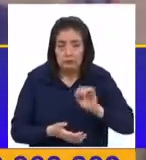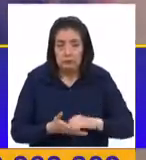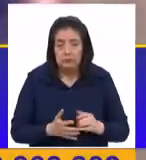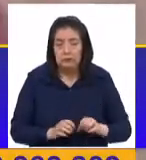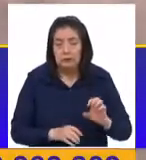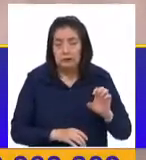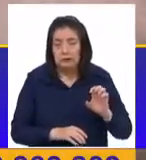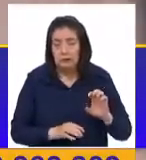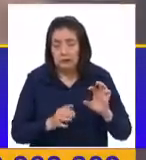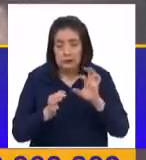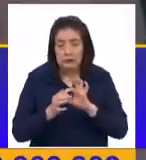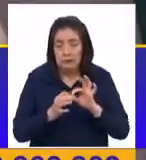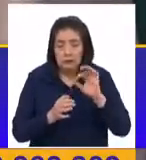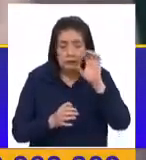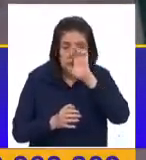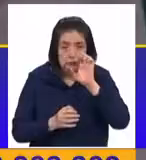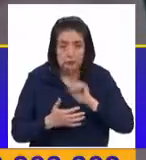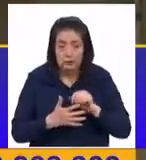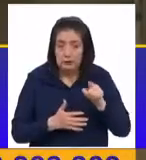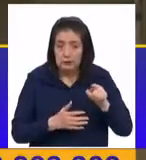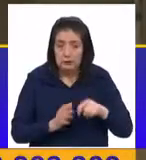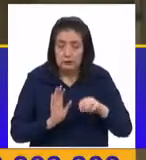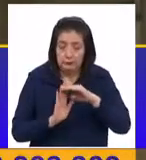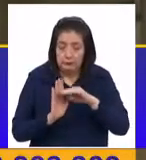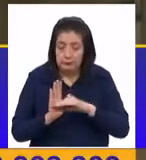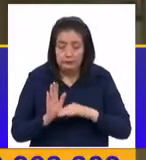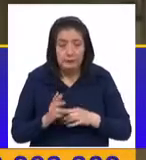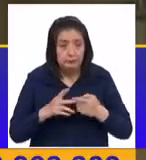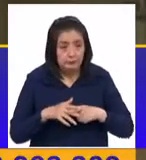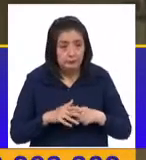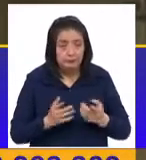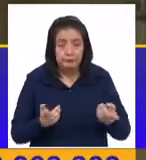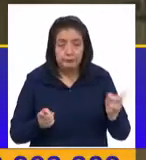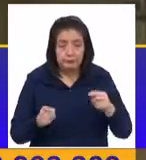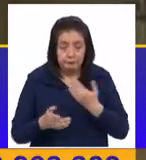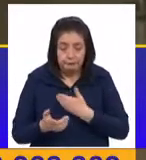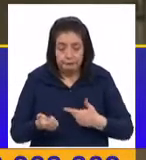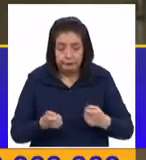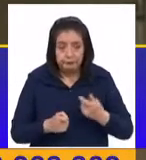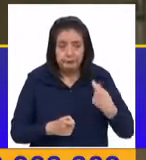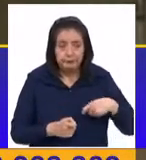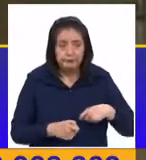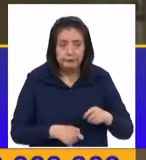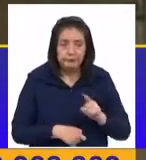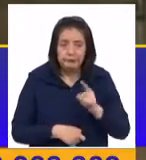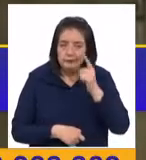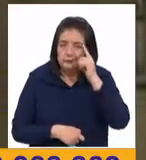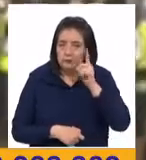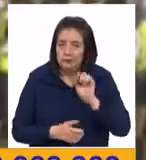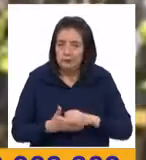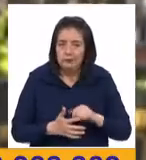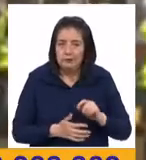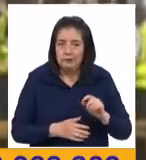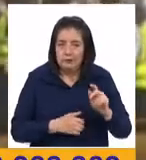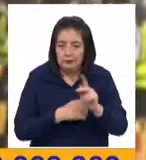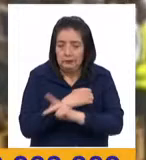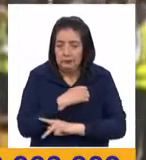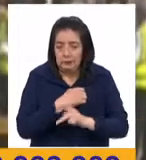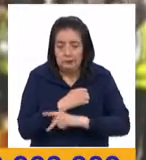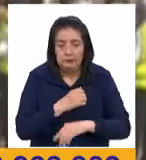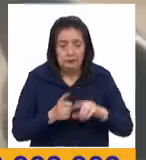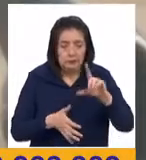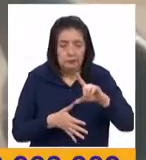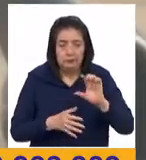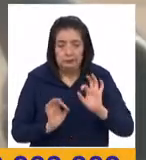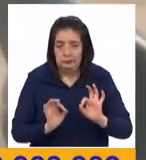la Unión Europea. Estas medidas entran en vigor luego de que el gobierno español ya no considere a ciertos países de Latinoamérica como